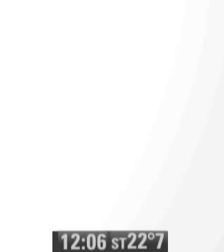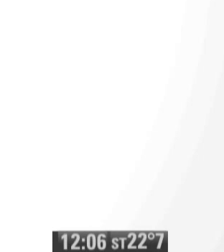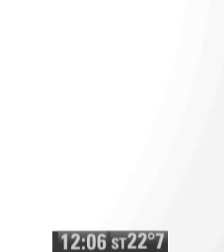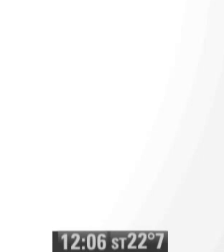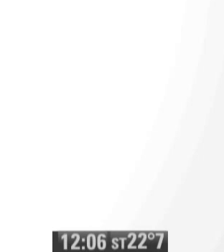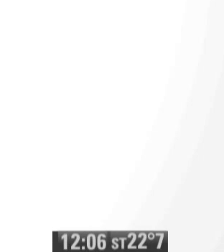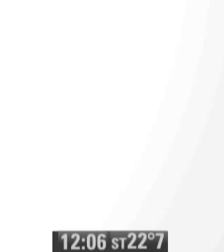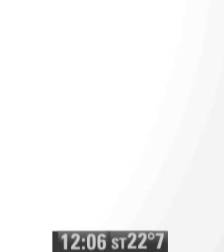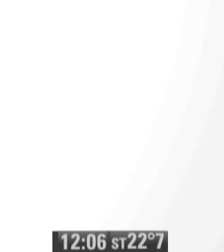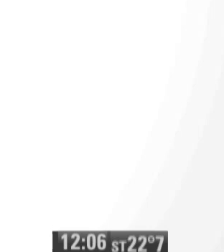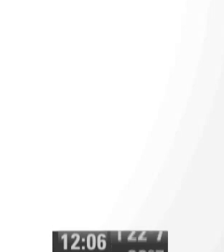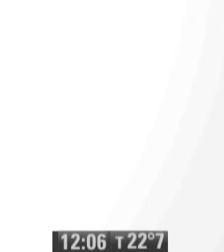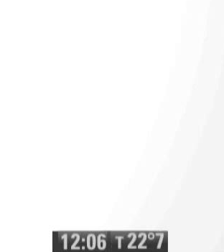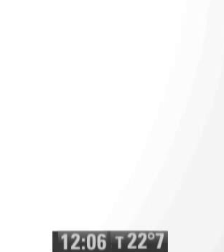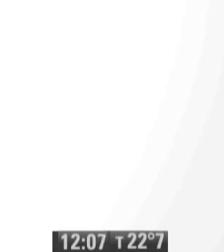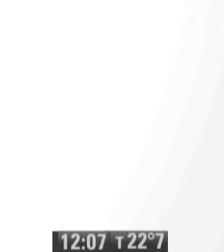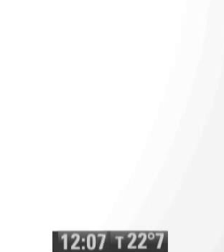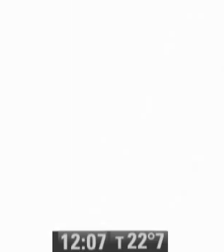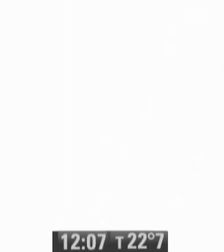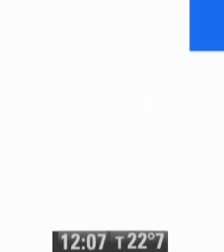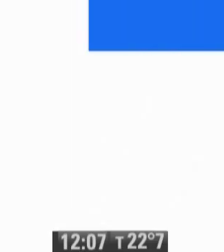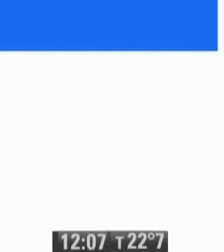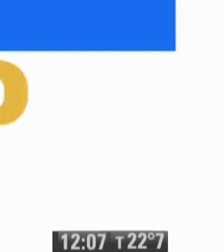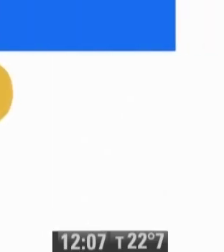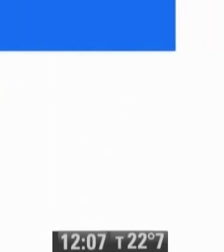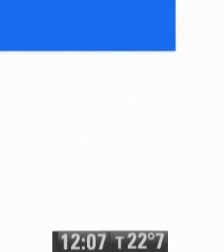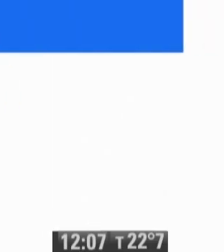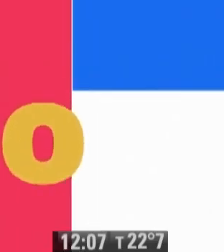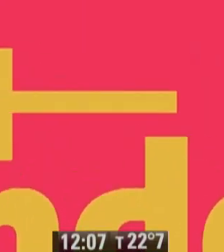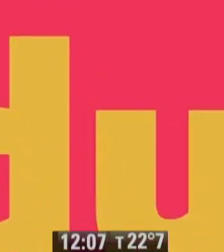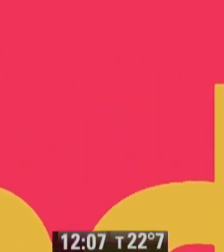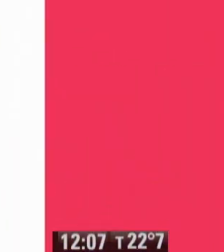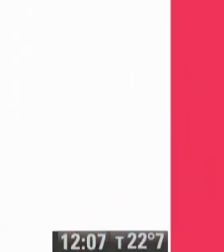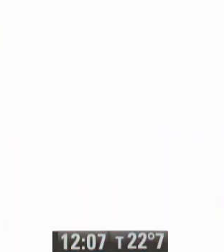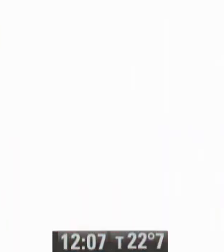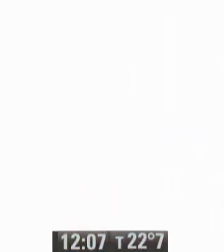lo agendaste? Escribinos. Seguimos educando.